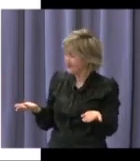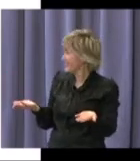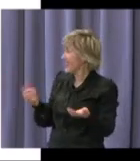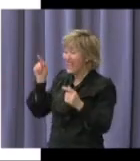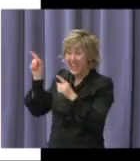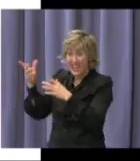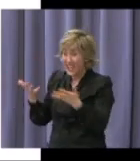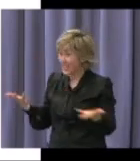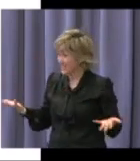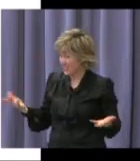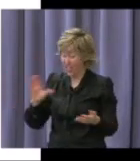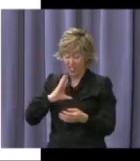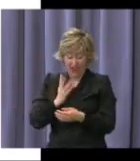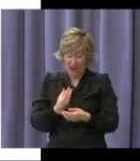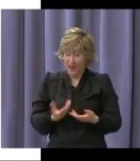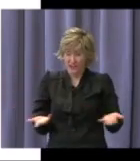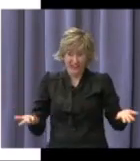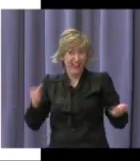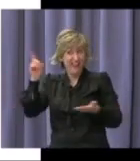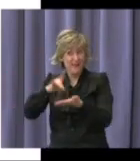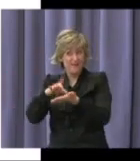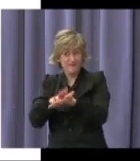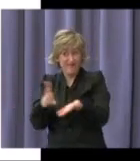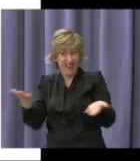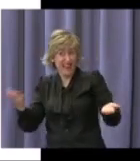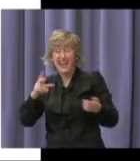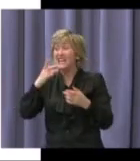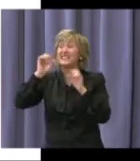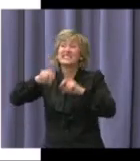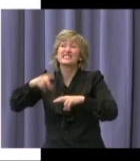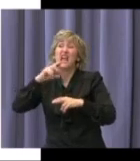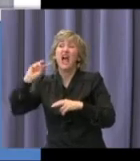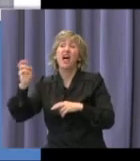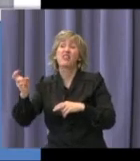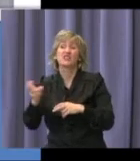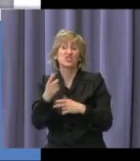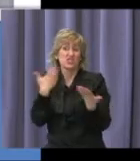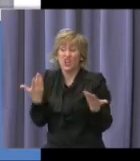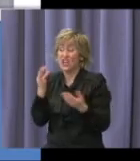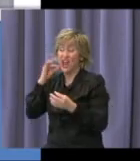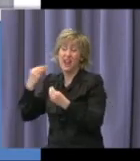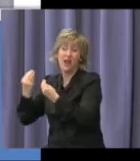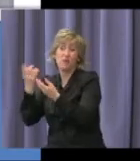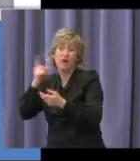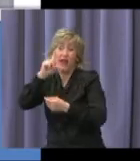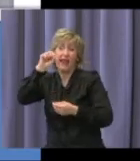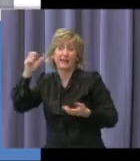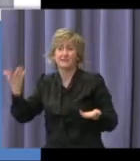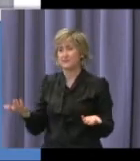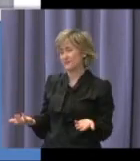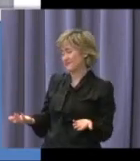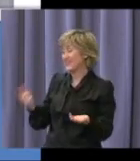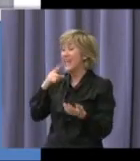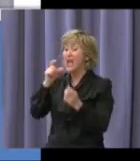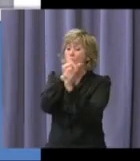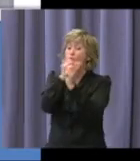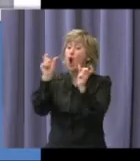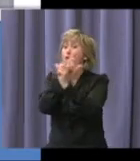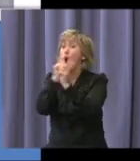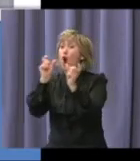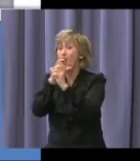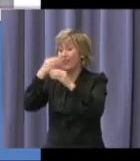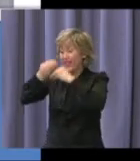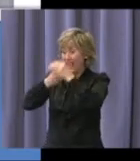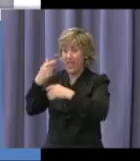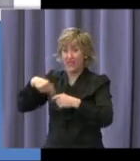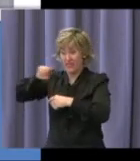Esto es de los Goya, de hace nada, en Málaga, sin nuestro accesorio posesivo, o sea, la cosificación. El orden que damos a los elementos, esto